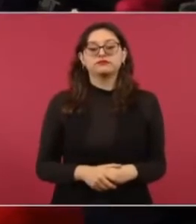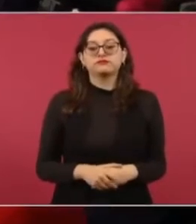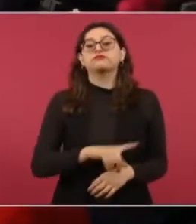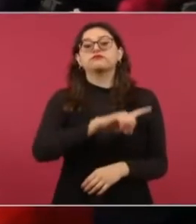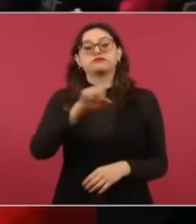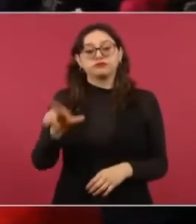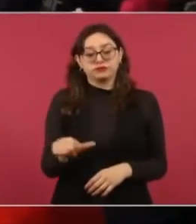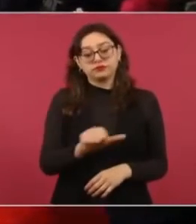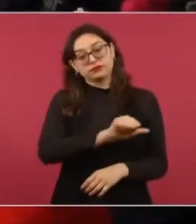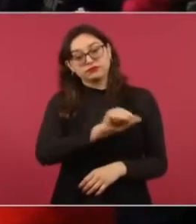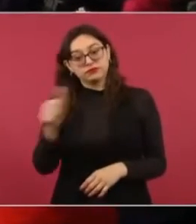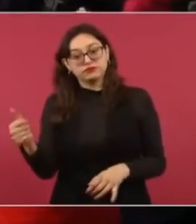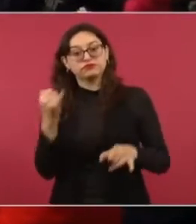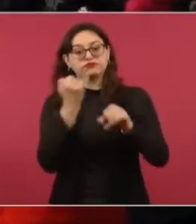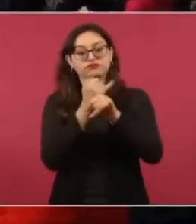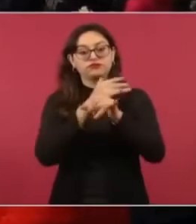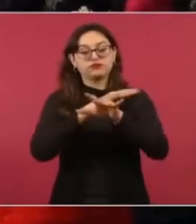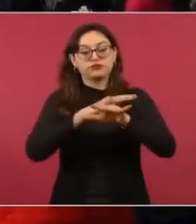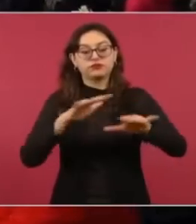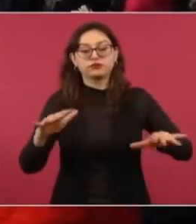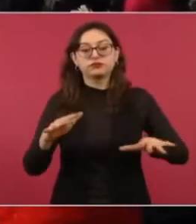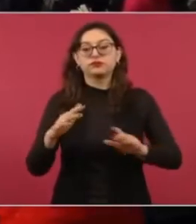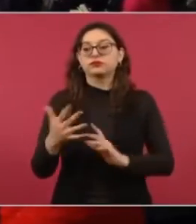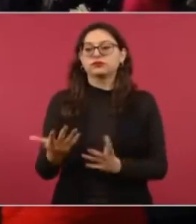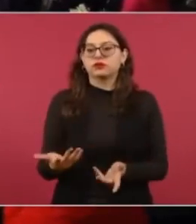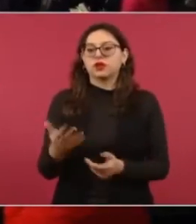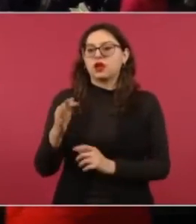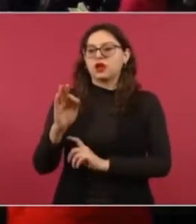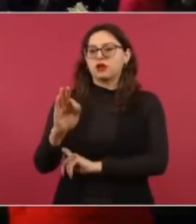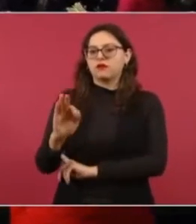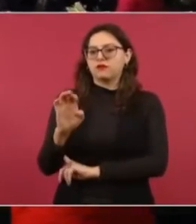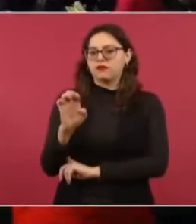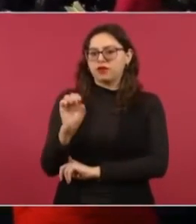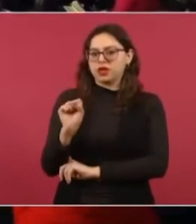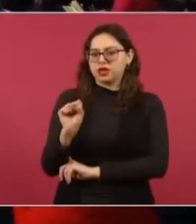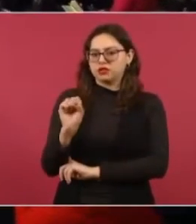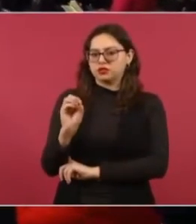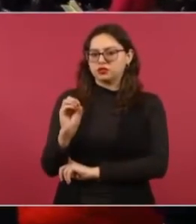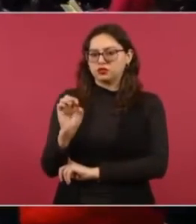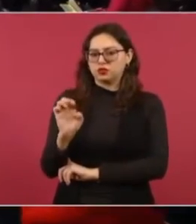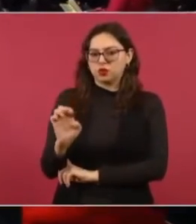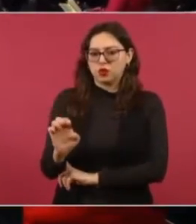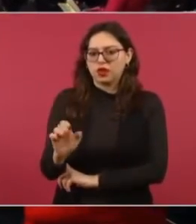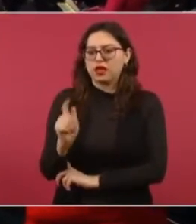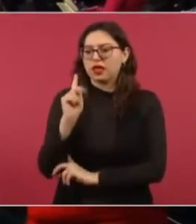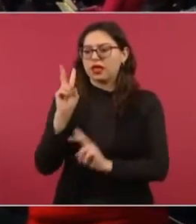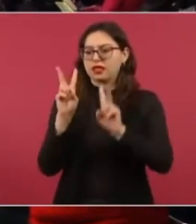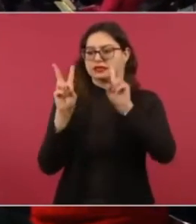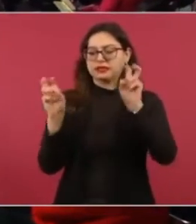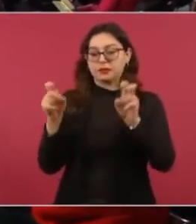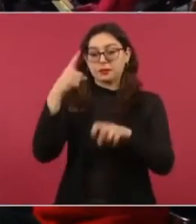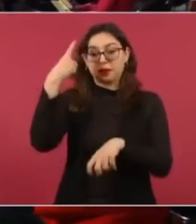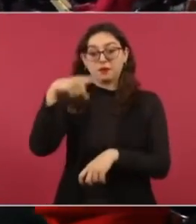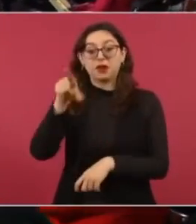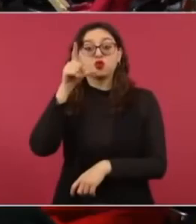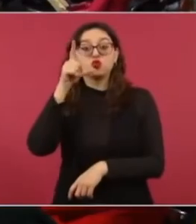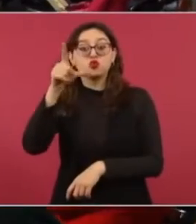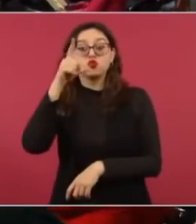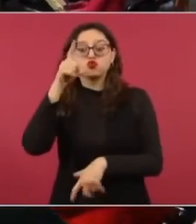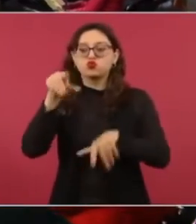también informarle que el FESOE, este fondo, este financiamiento para luz eléctrica sigue avanzando en